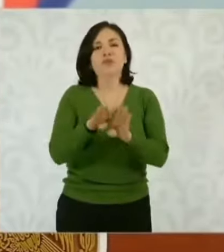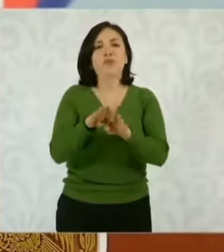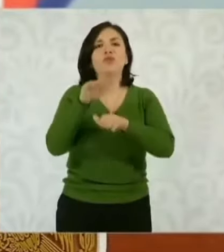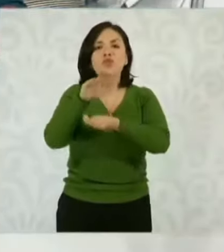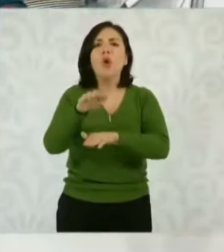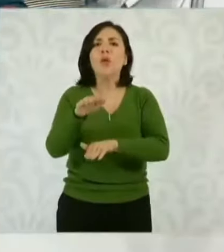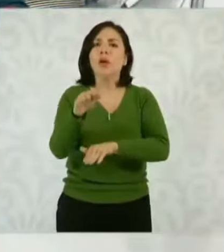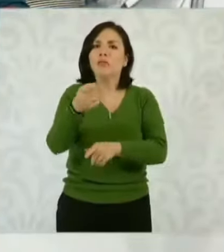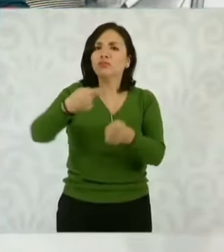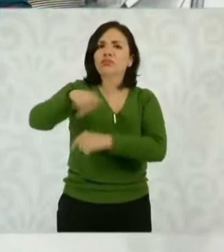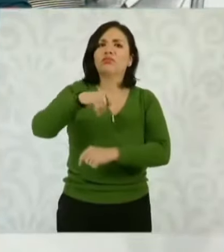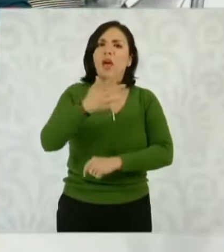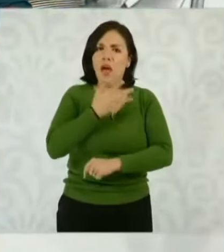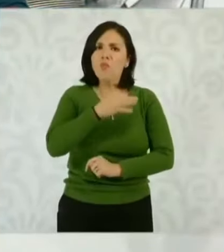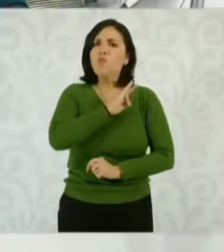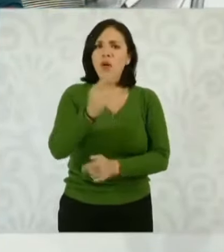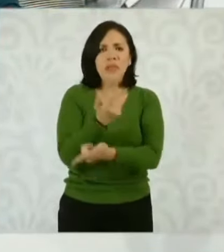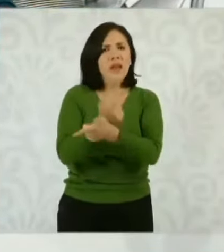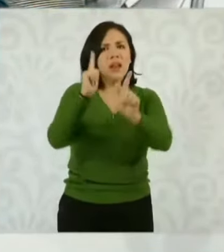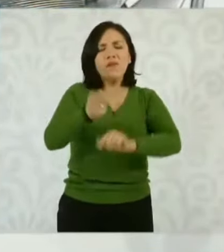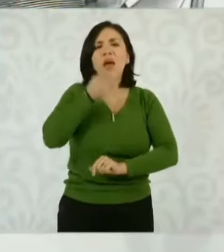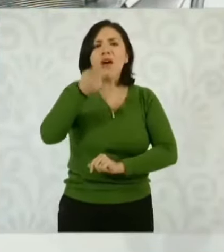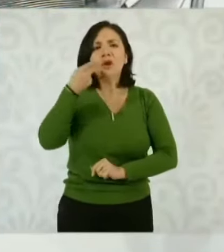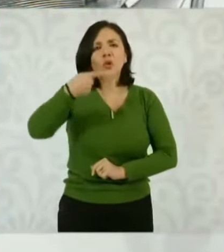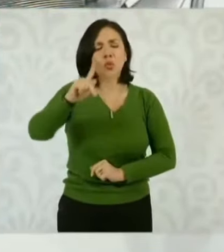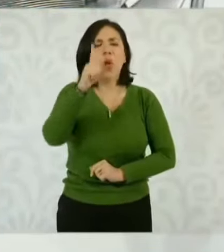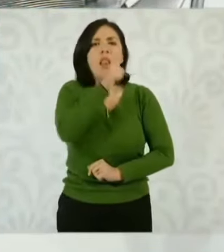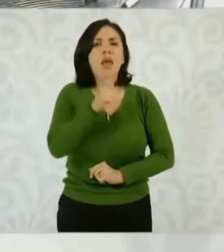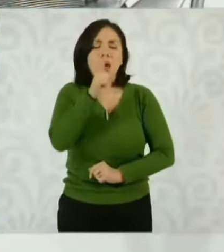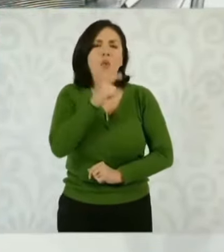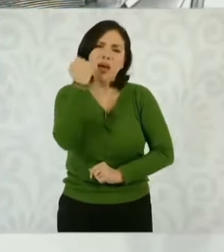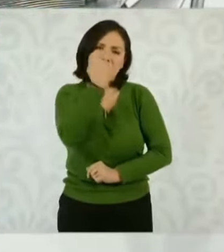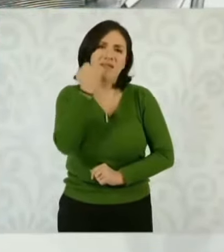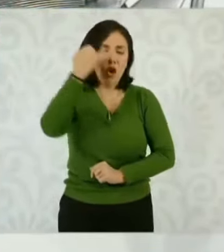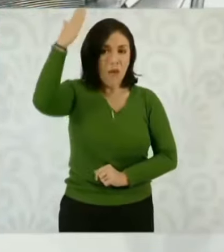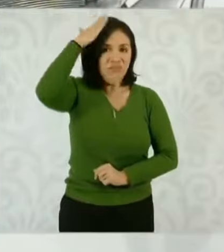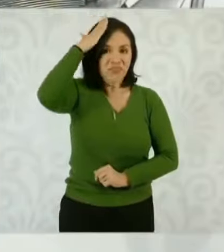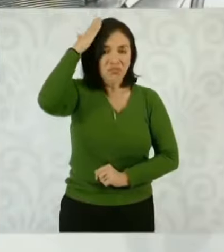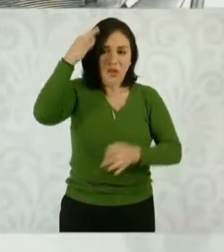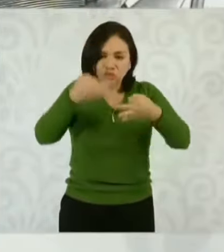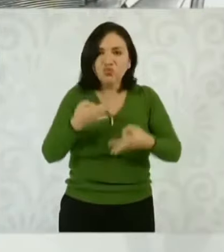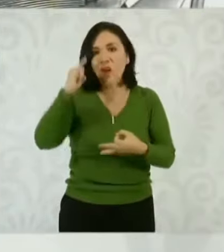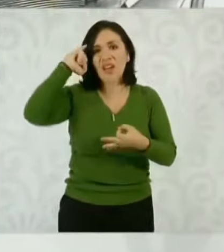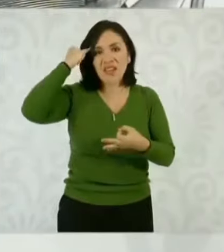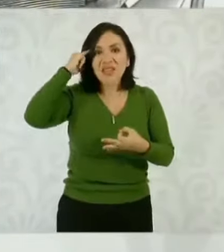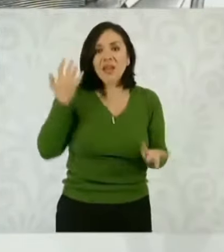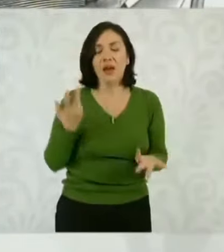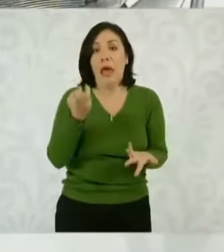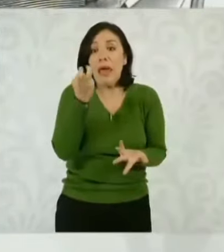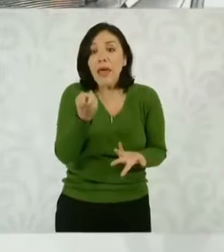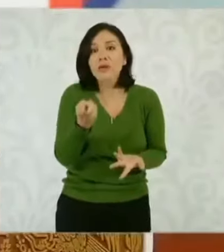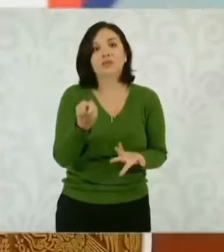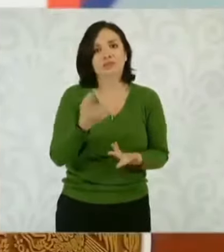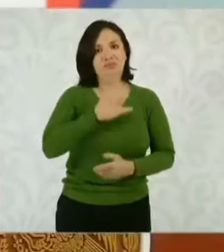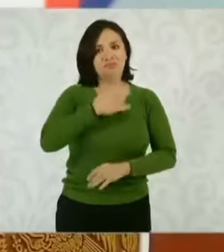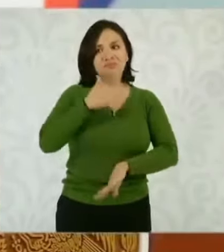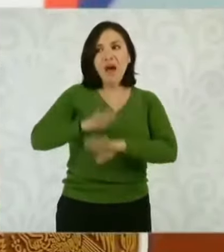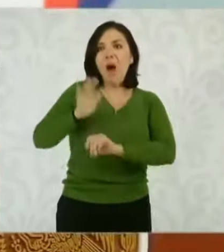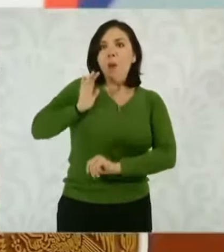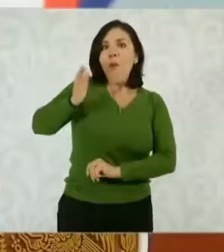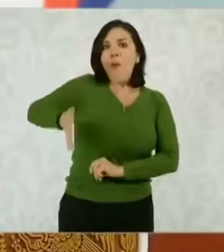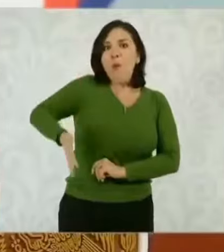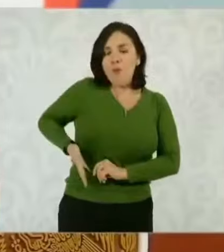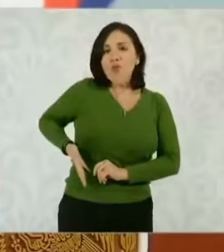el ejercicio de hablar una lengua materna indígena, que justamente es motivo de orgullo y